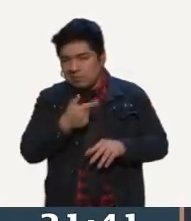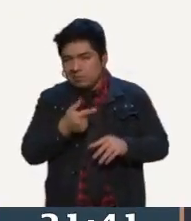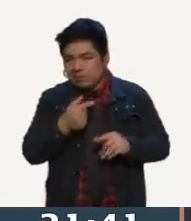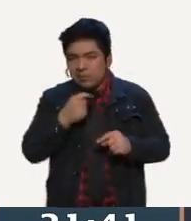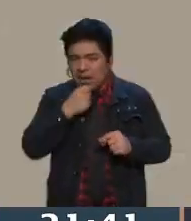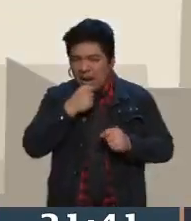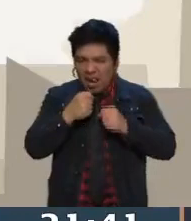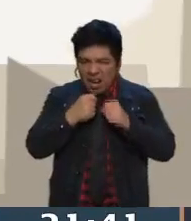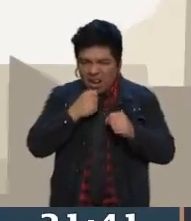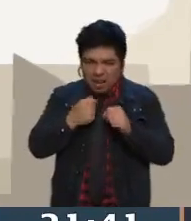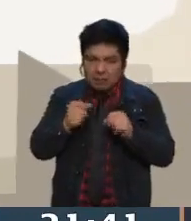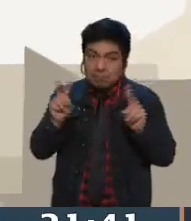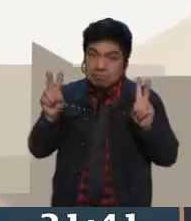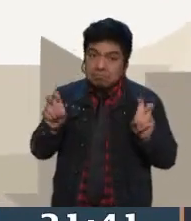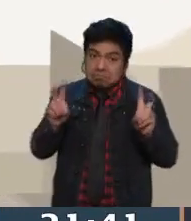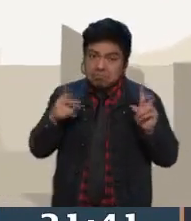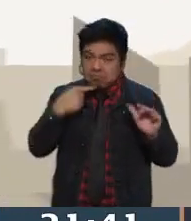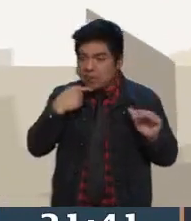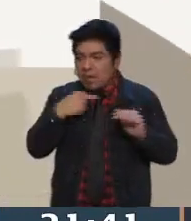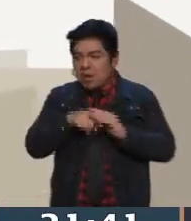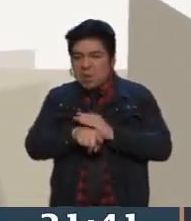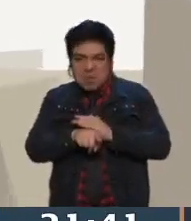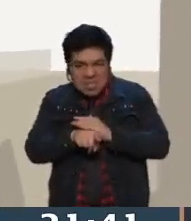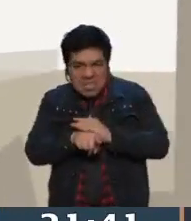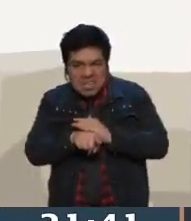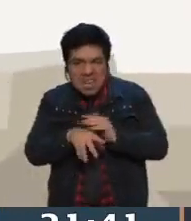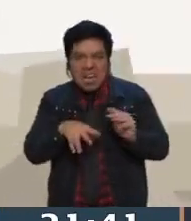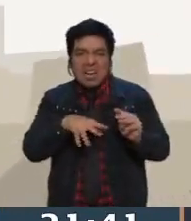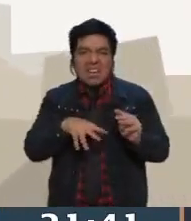a denunciar supuestamente que hubo